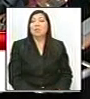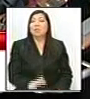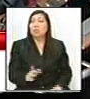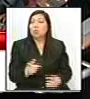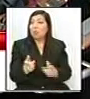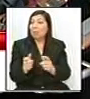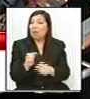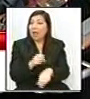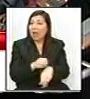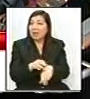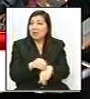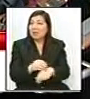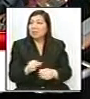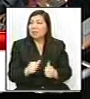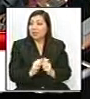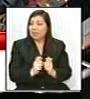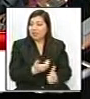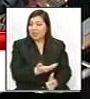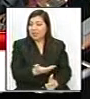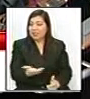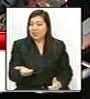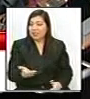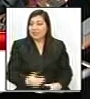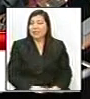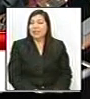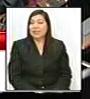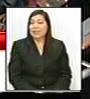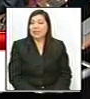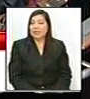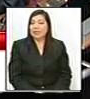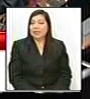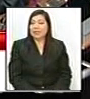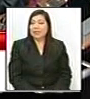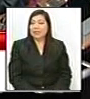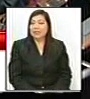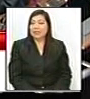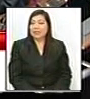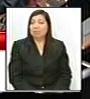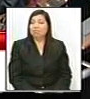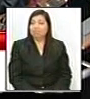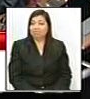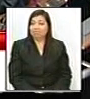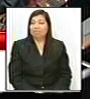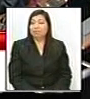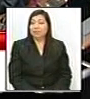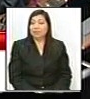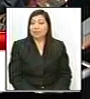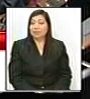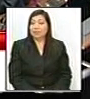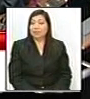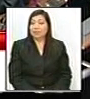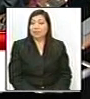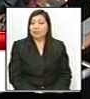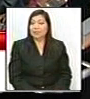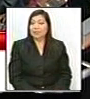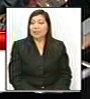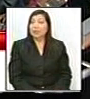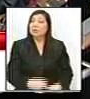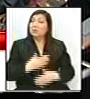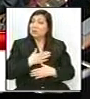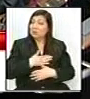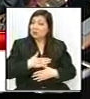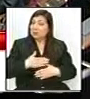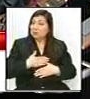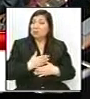equipo técnico y a mis colegas congresistas. En la misma línea, con mucho